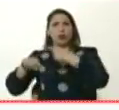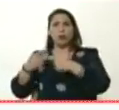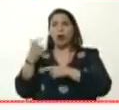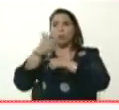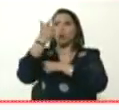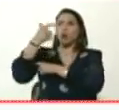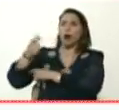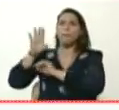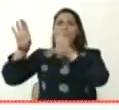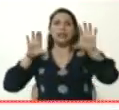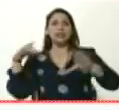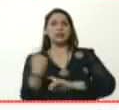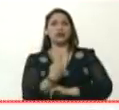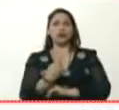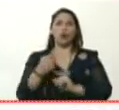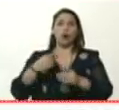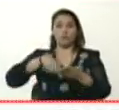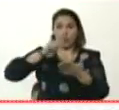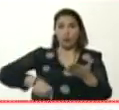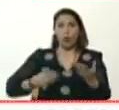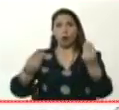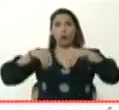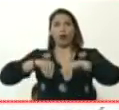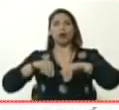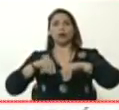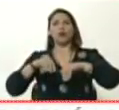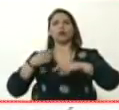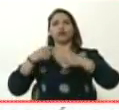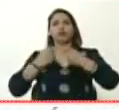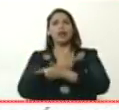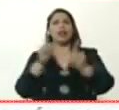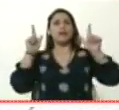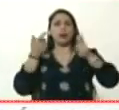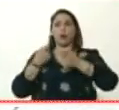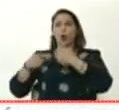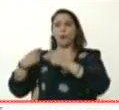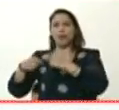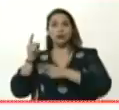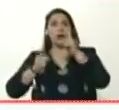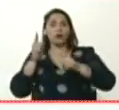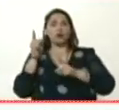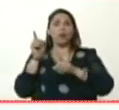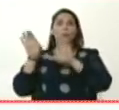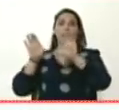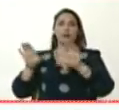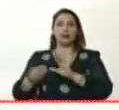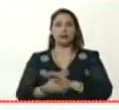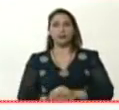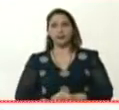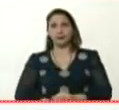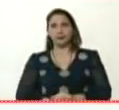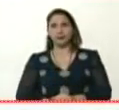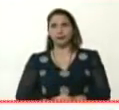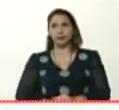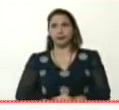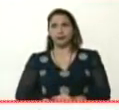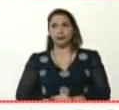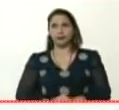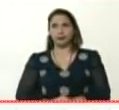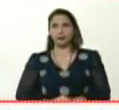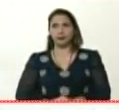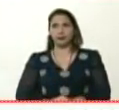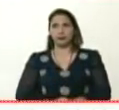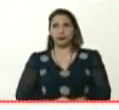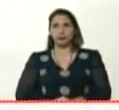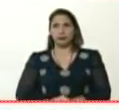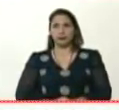países individualmente y firmó acuerdos, ¿cómo se llama?, de libre comercio con algunos países. ¿Ah?